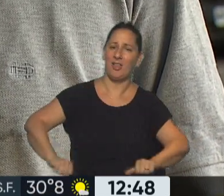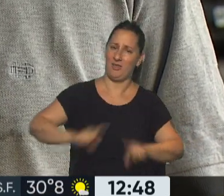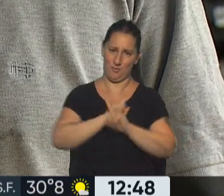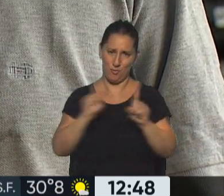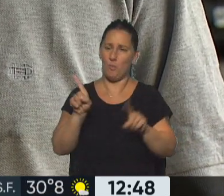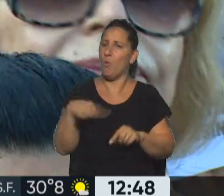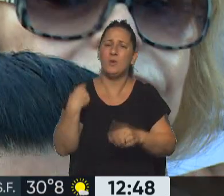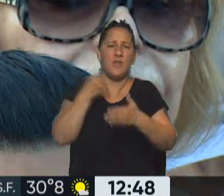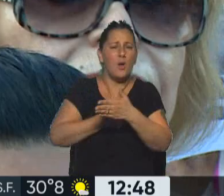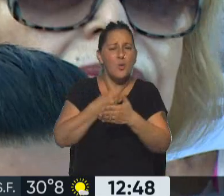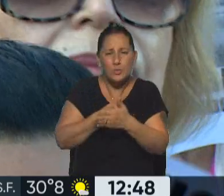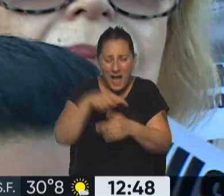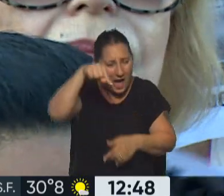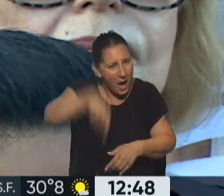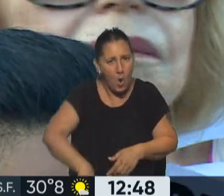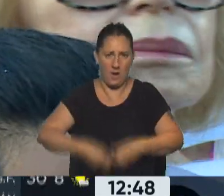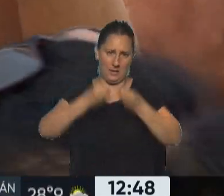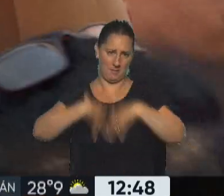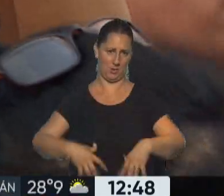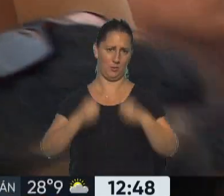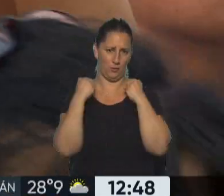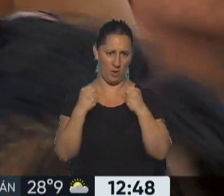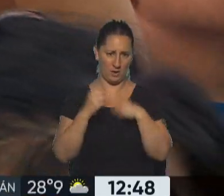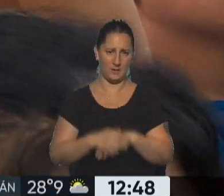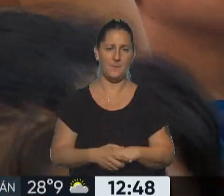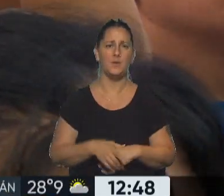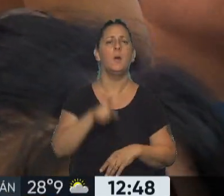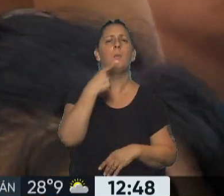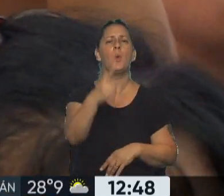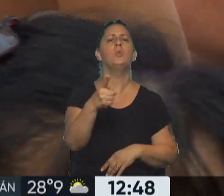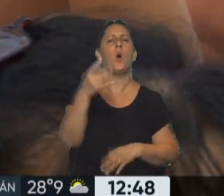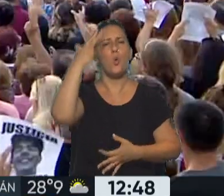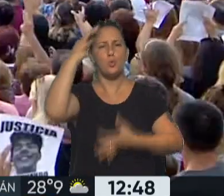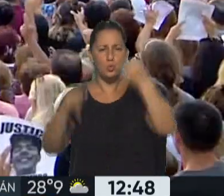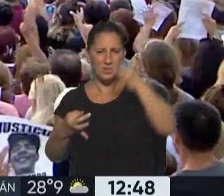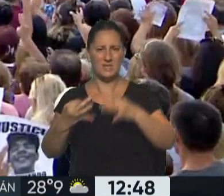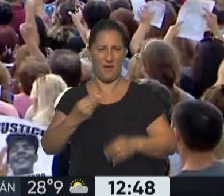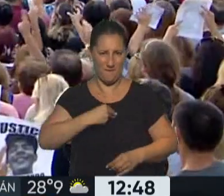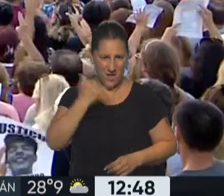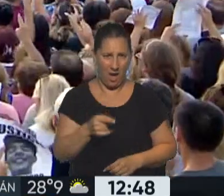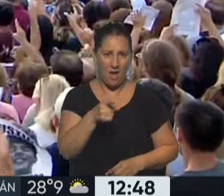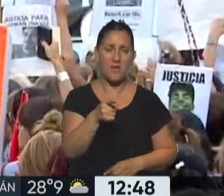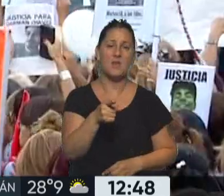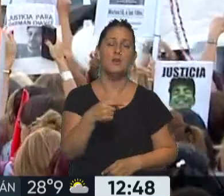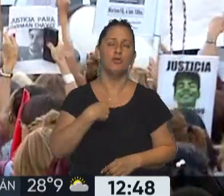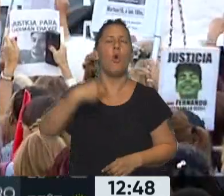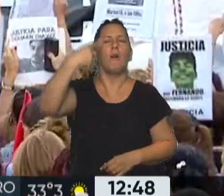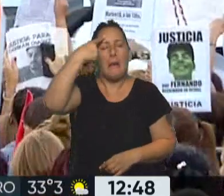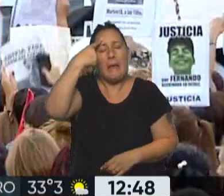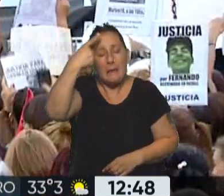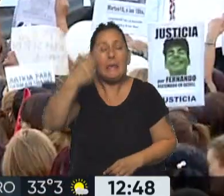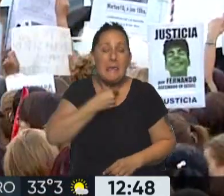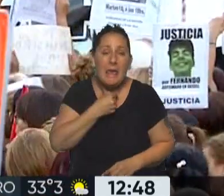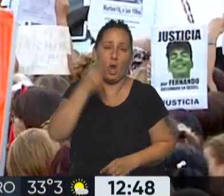nuestra lucha recién empieza tiene fe la justicia quiero creer que se va a hacer